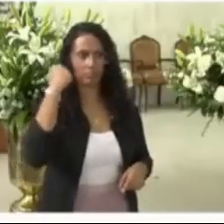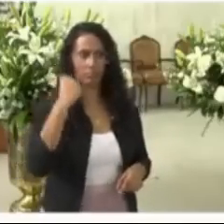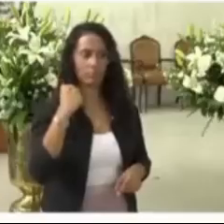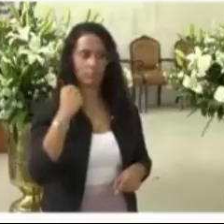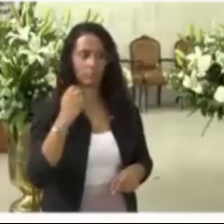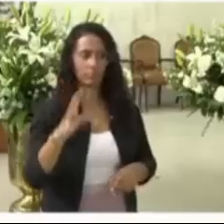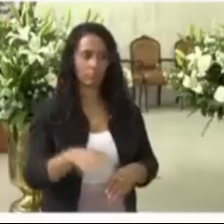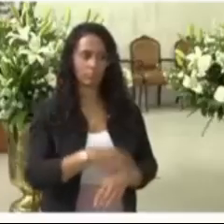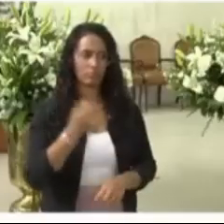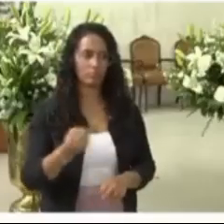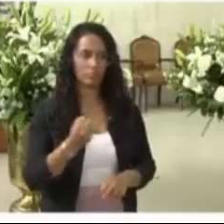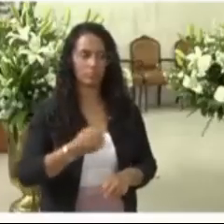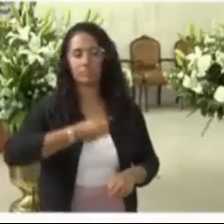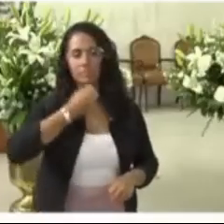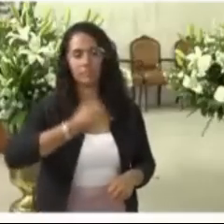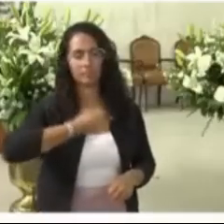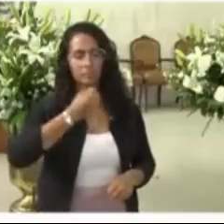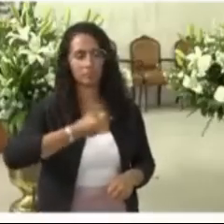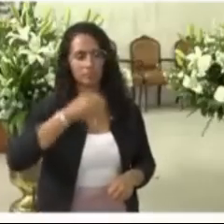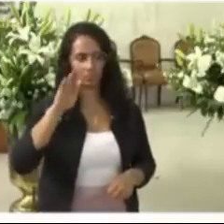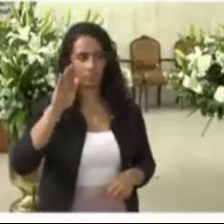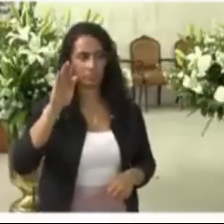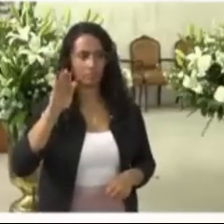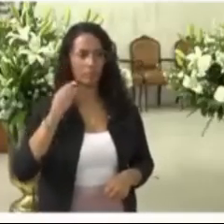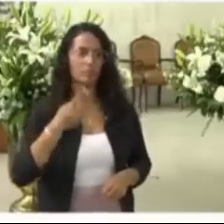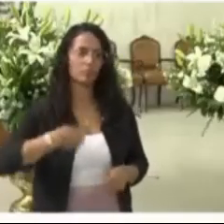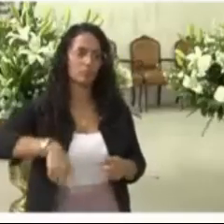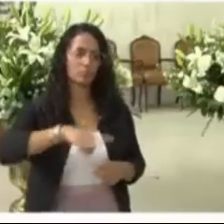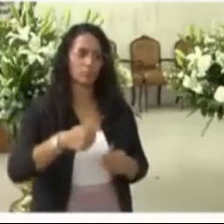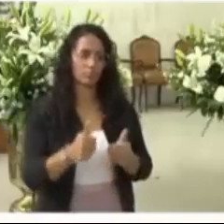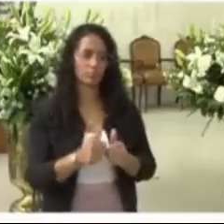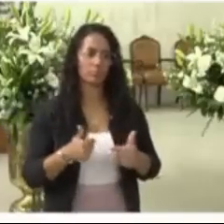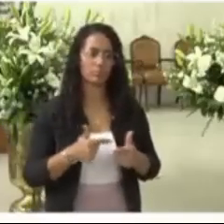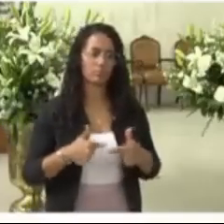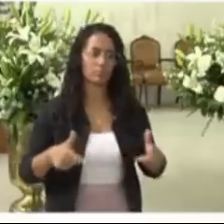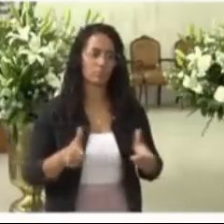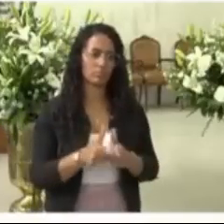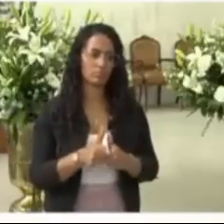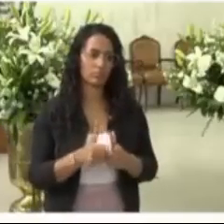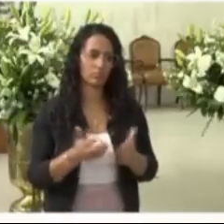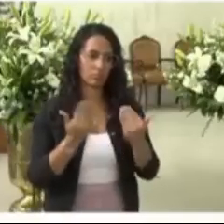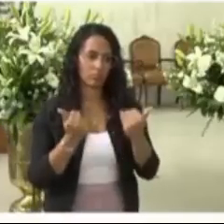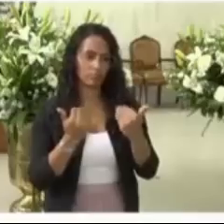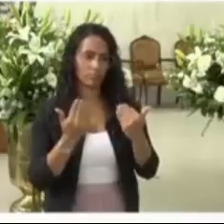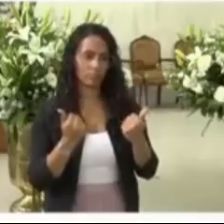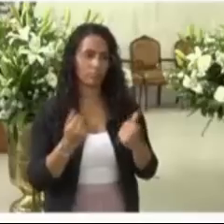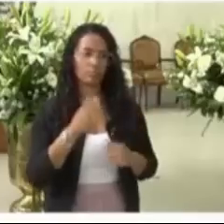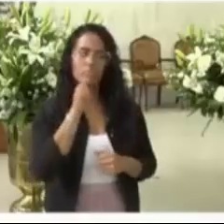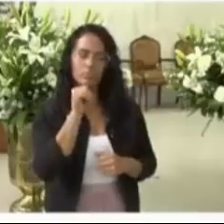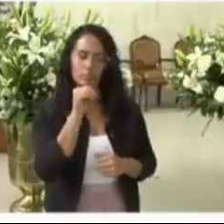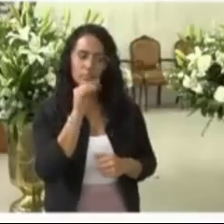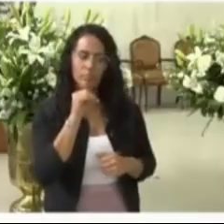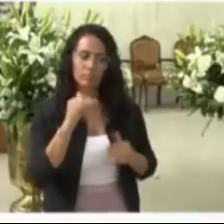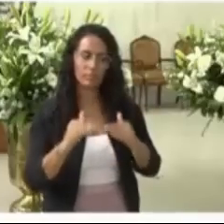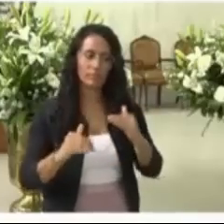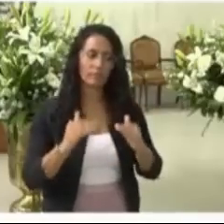en nosotros no hay fuerza contra tan grande multitud que viene contra